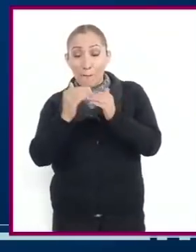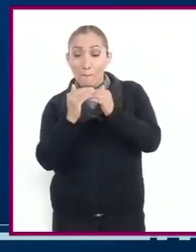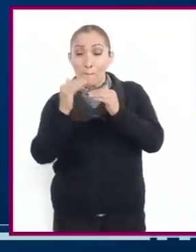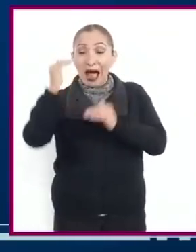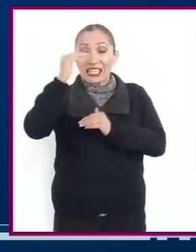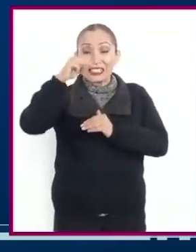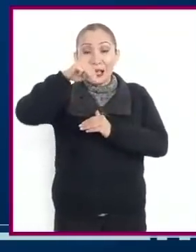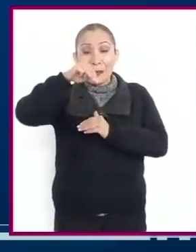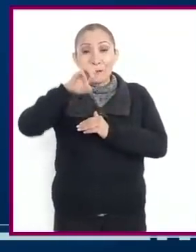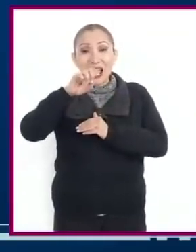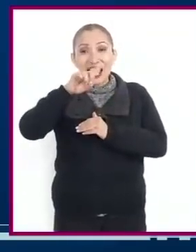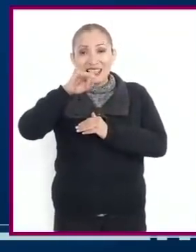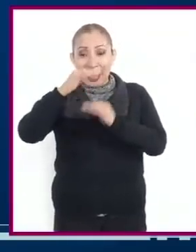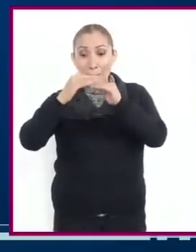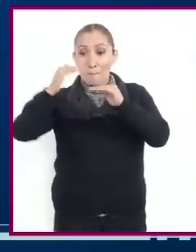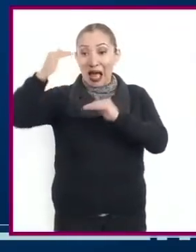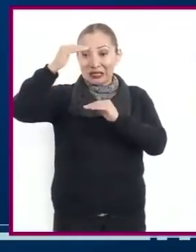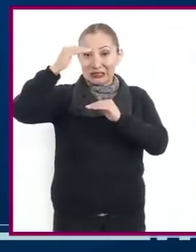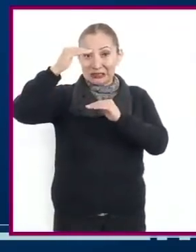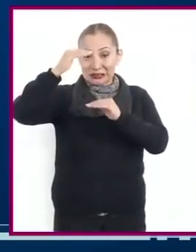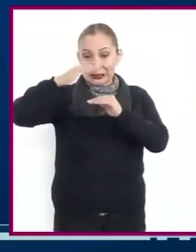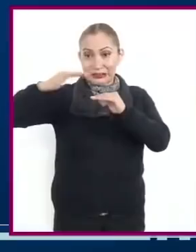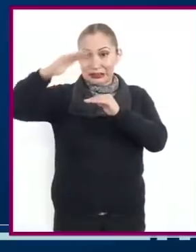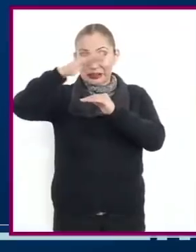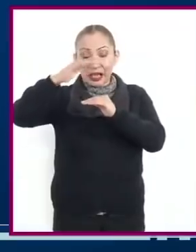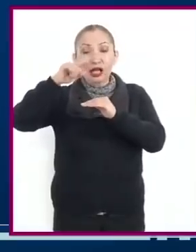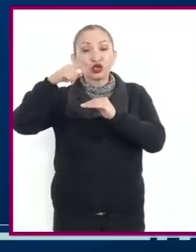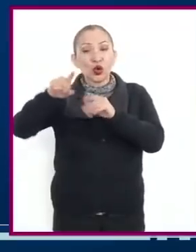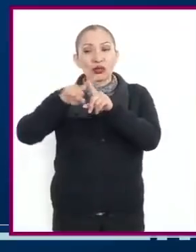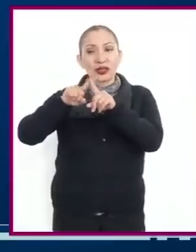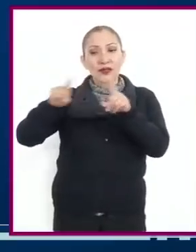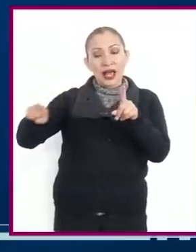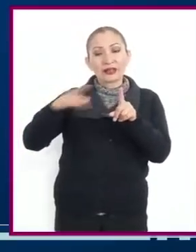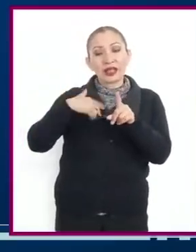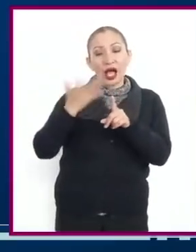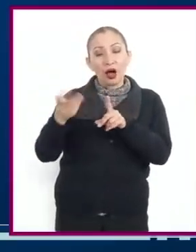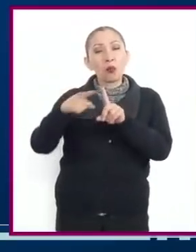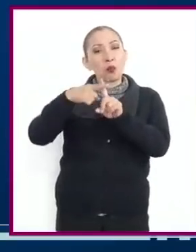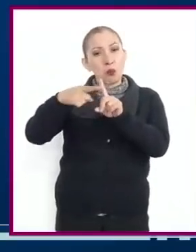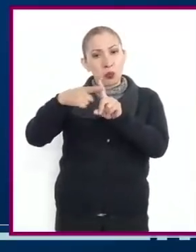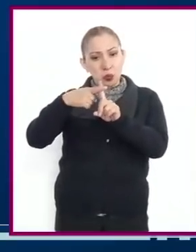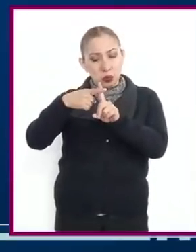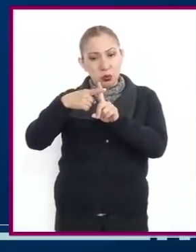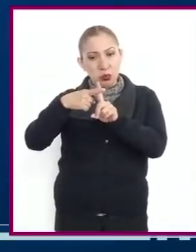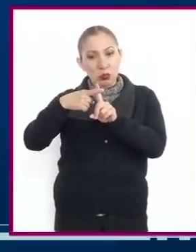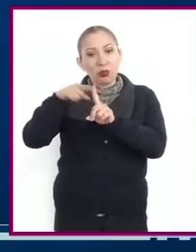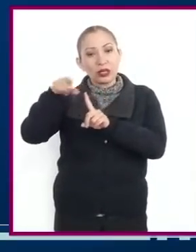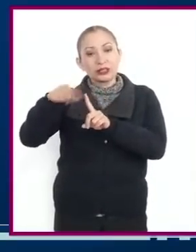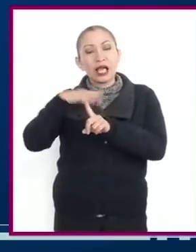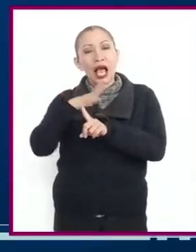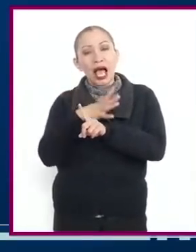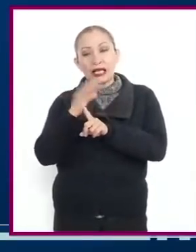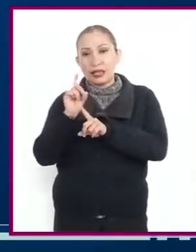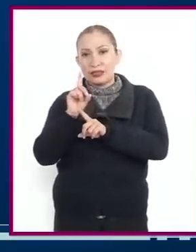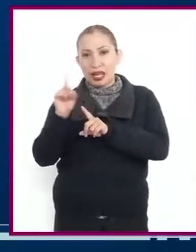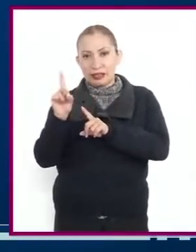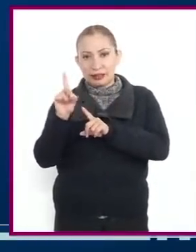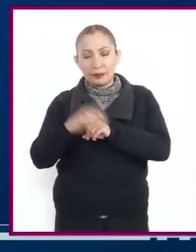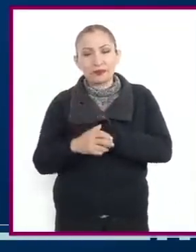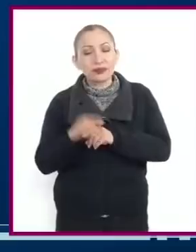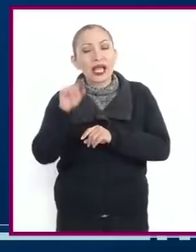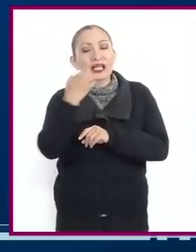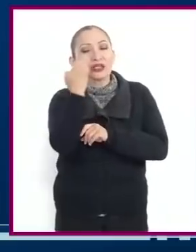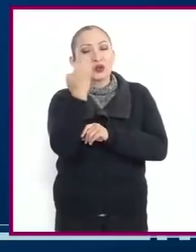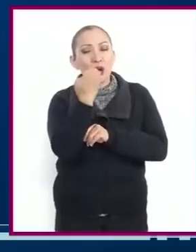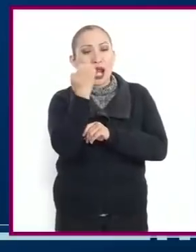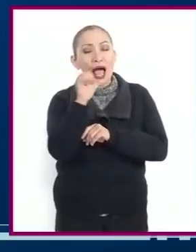son mayores que los de la media aritmética, aquellas que su diferencia tiene signo positivo, se ubican a la derecha. Son